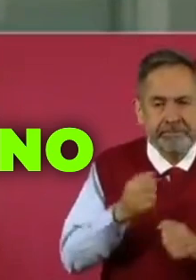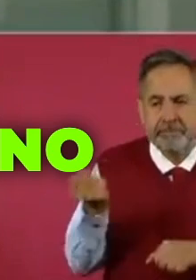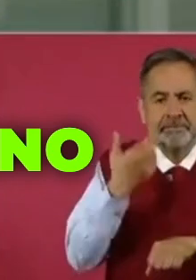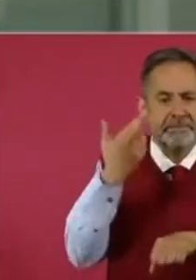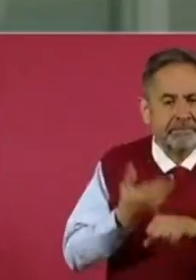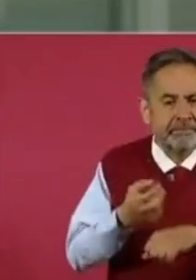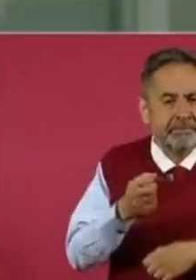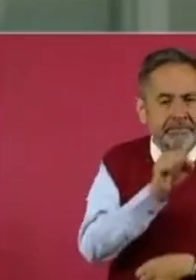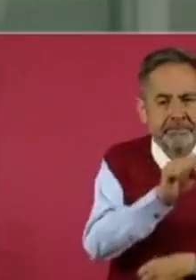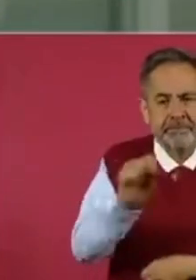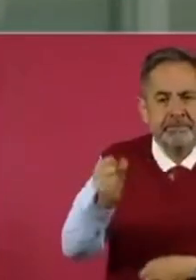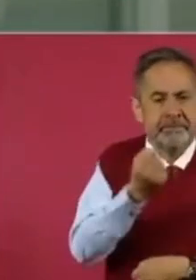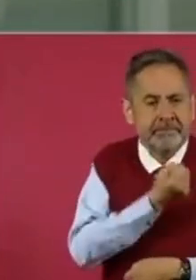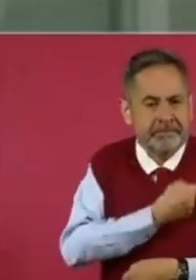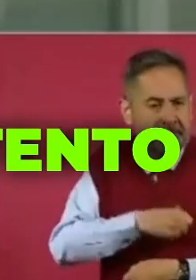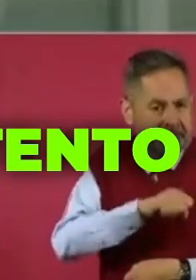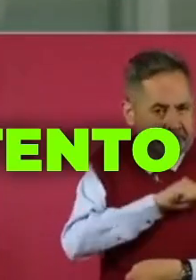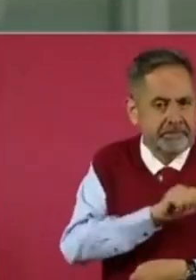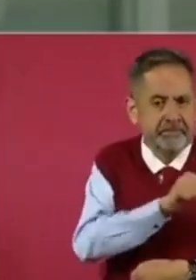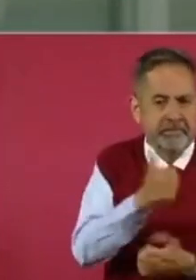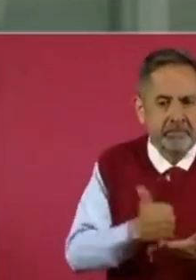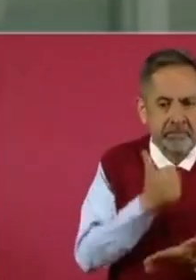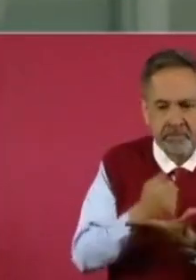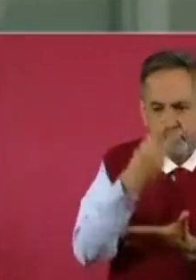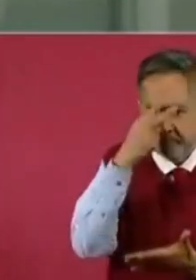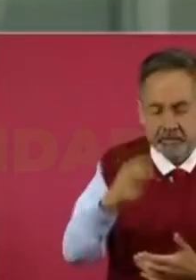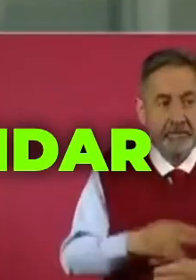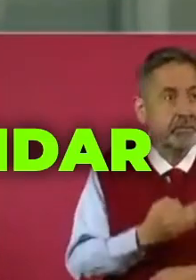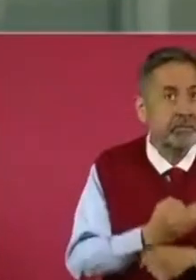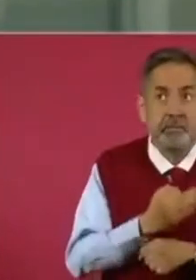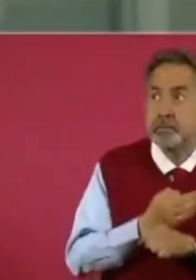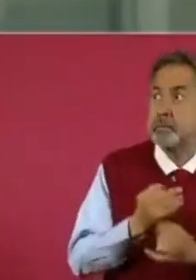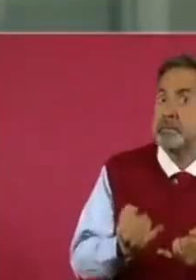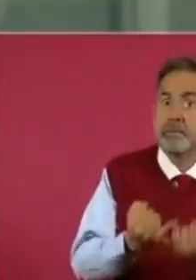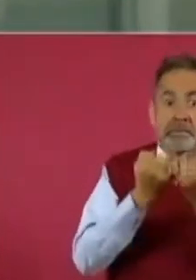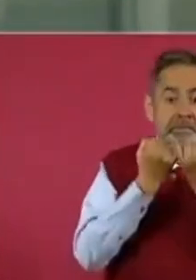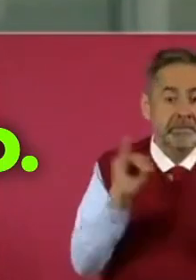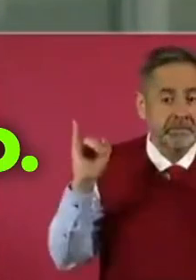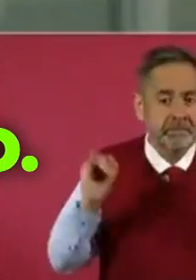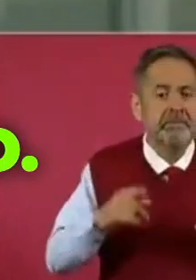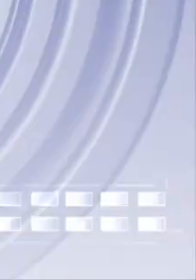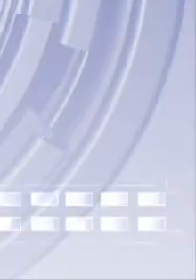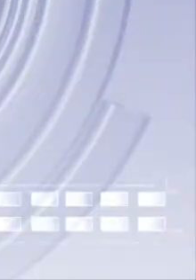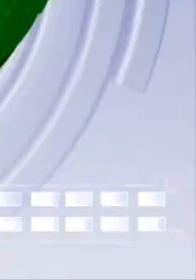que el gobierno capitalino permanece atento a la situación para brindar apoyo si